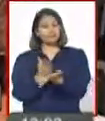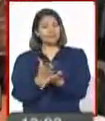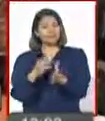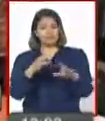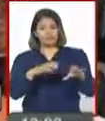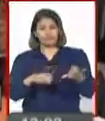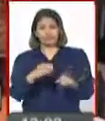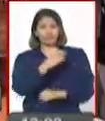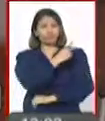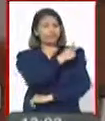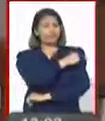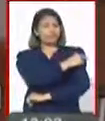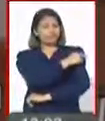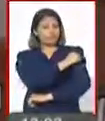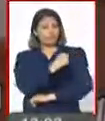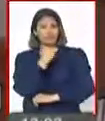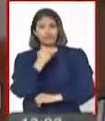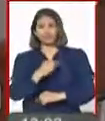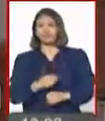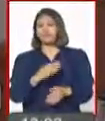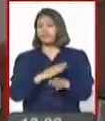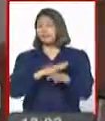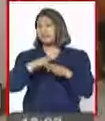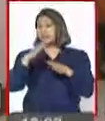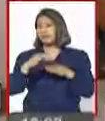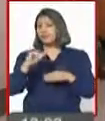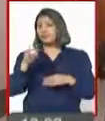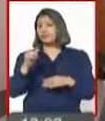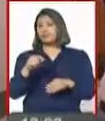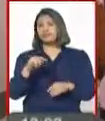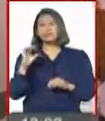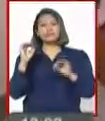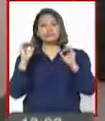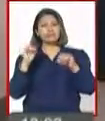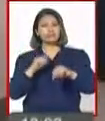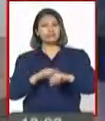paro de actividades en el Hospital San Juan de Dios culmina este jueves a las 0 horas.